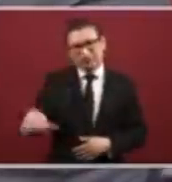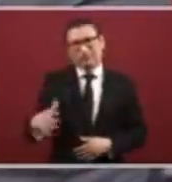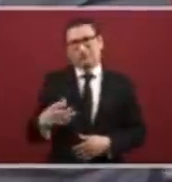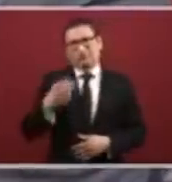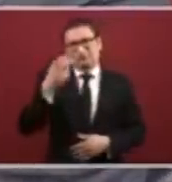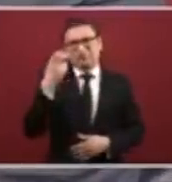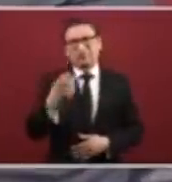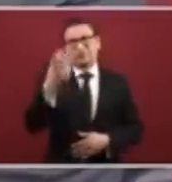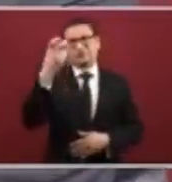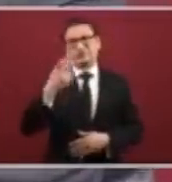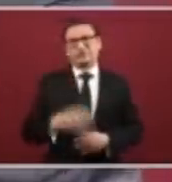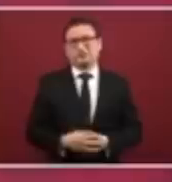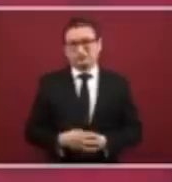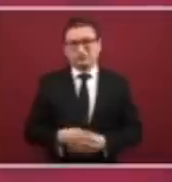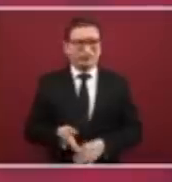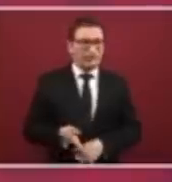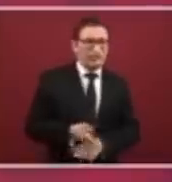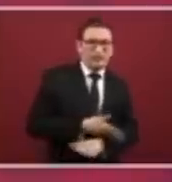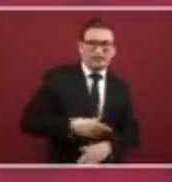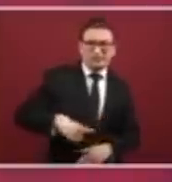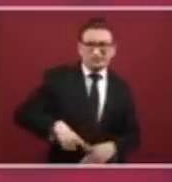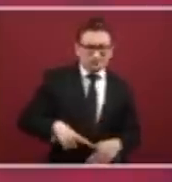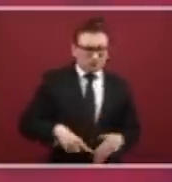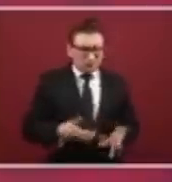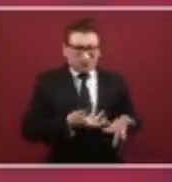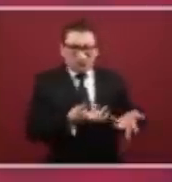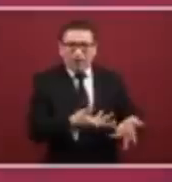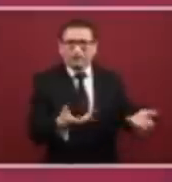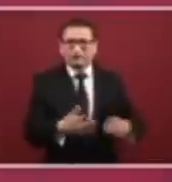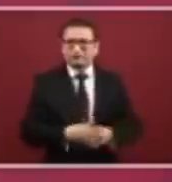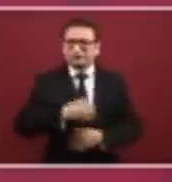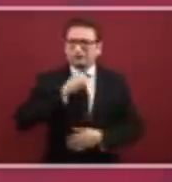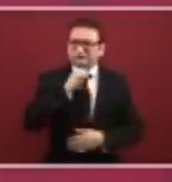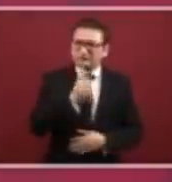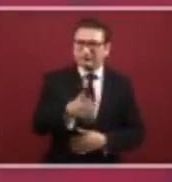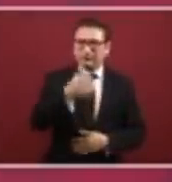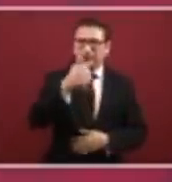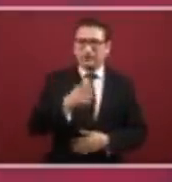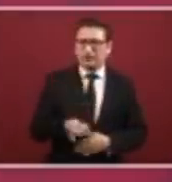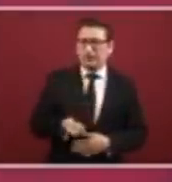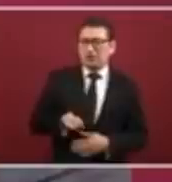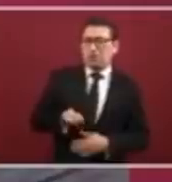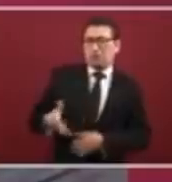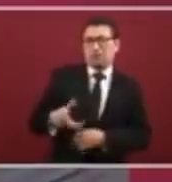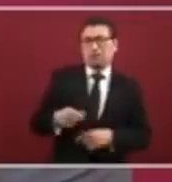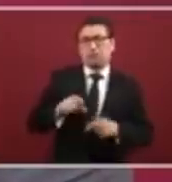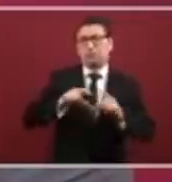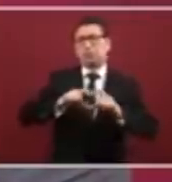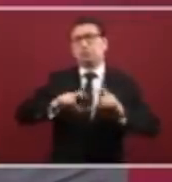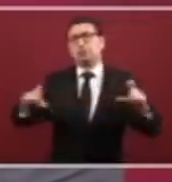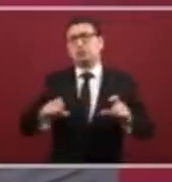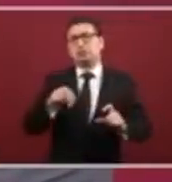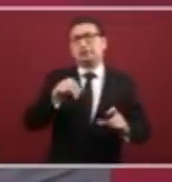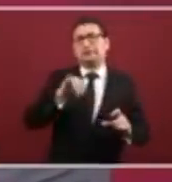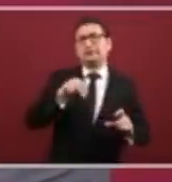¿Qué hicieron? Nada, nada más llamarles ninis.